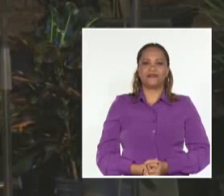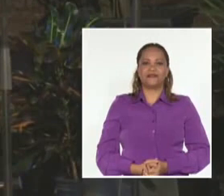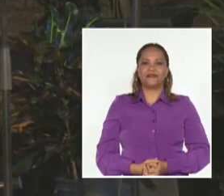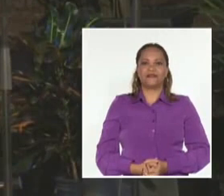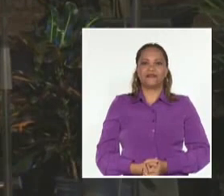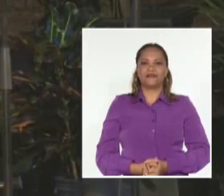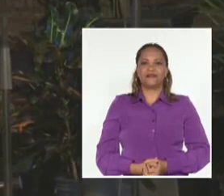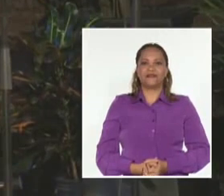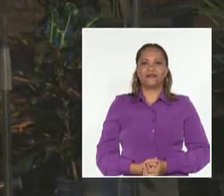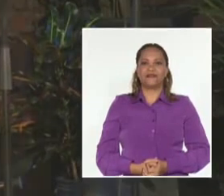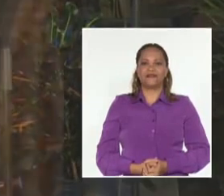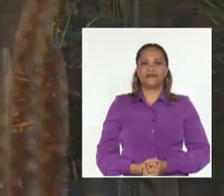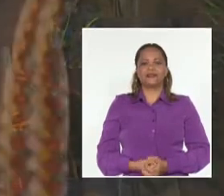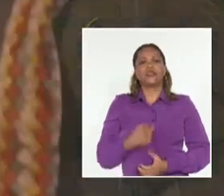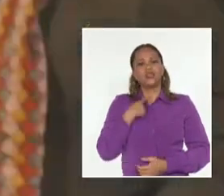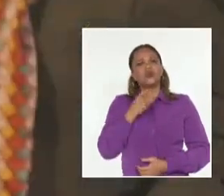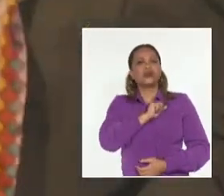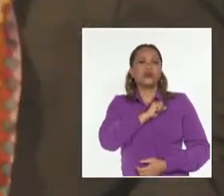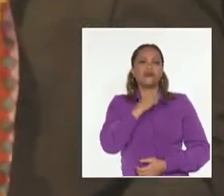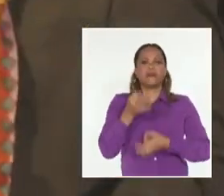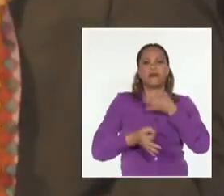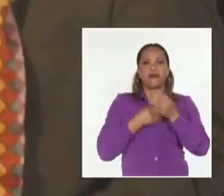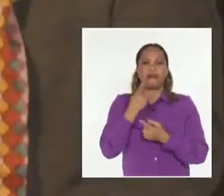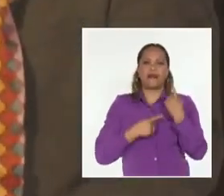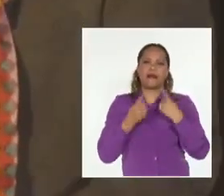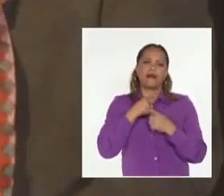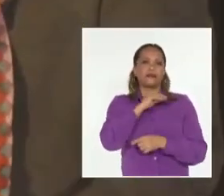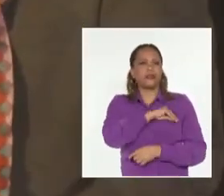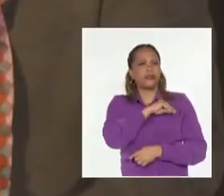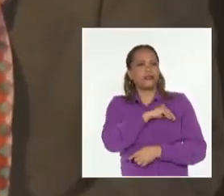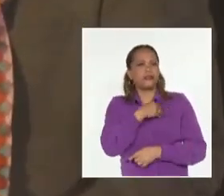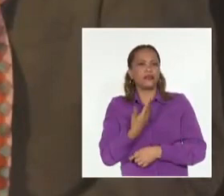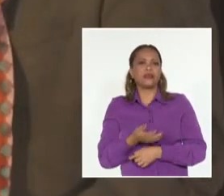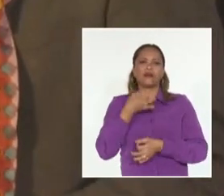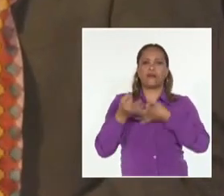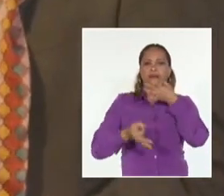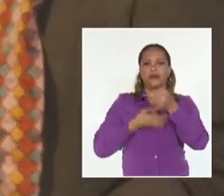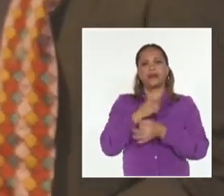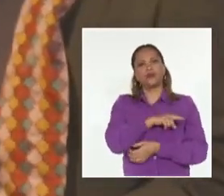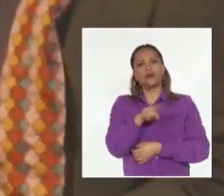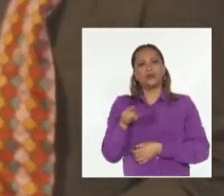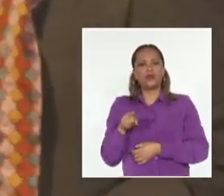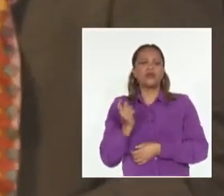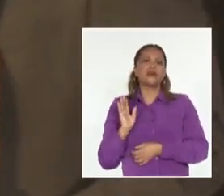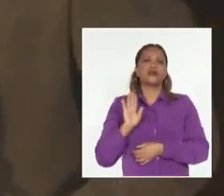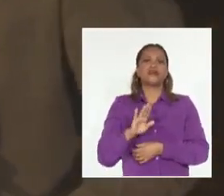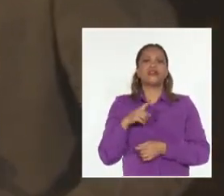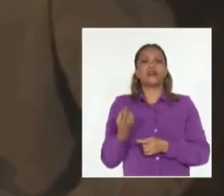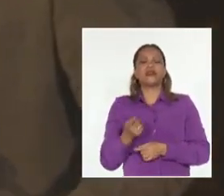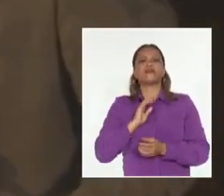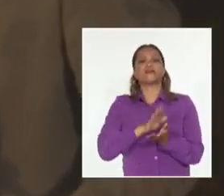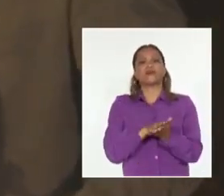Bueno, yo tengo muchas cosas que expresarles, sentimientos que provienen del compromiso de la